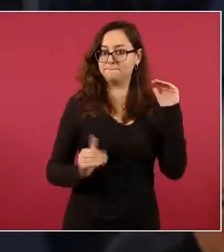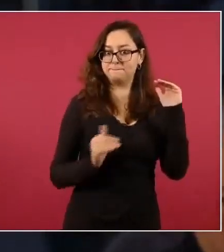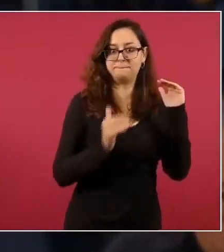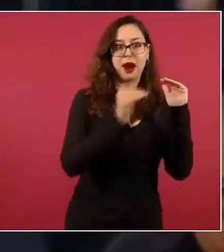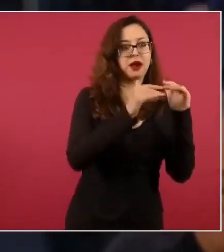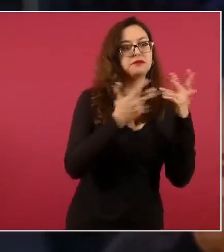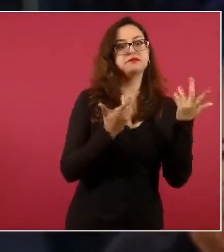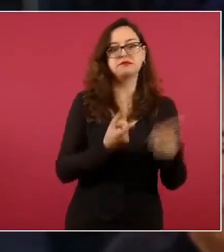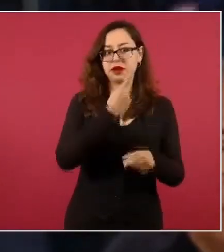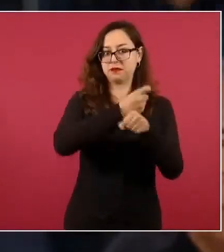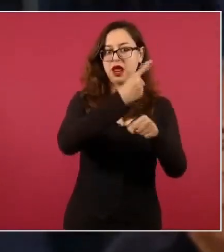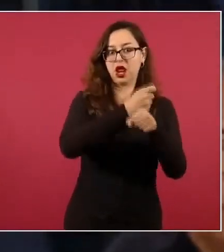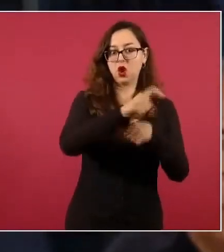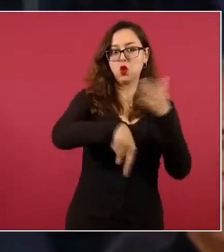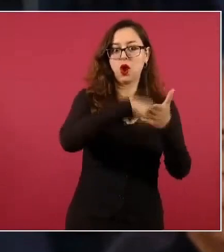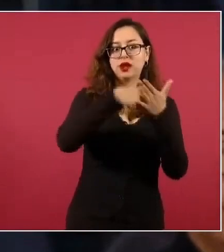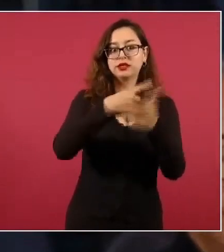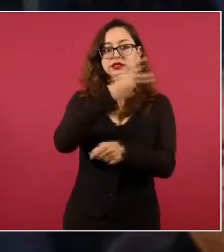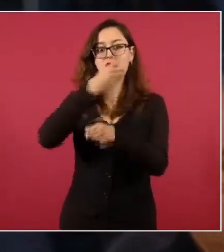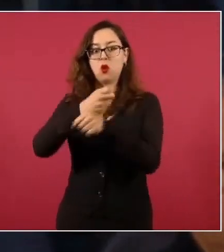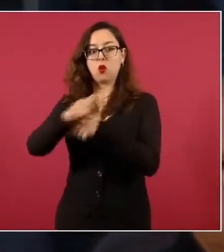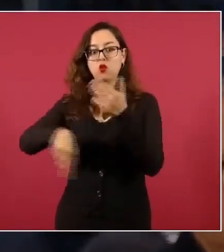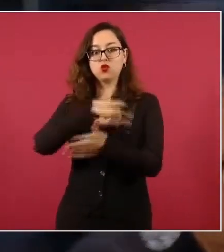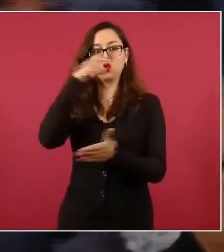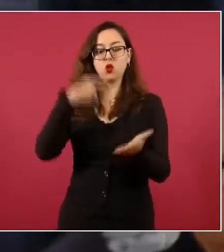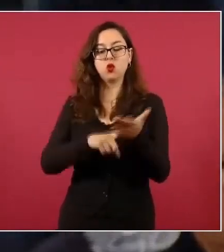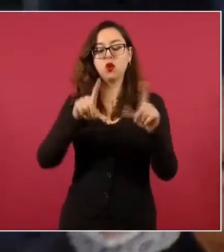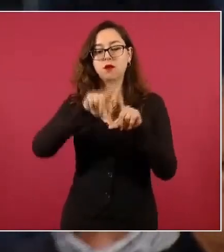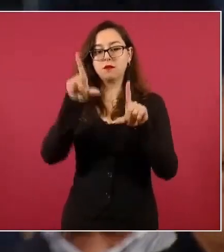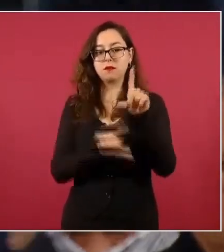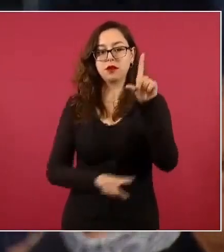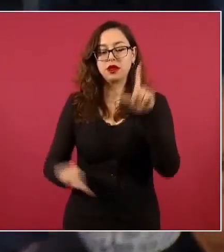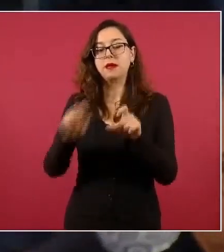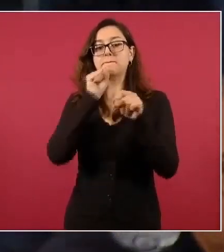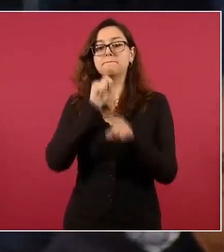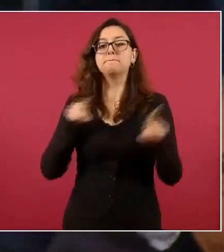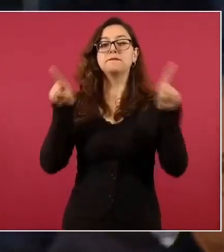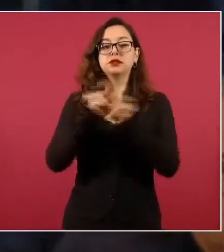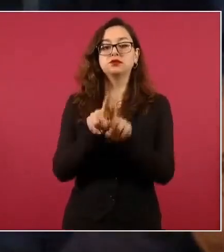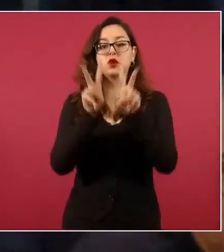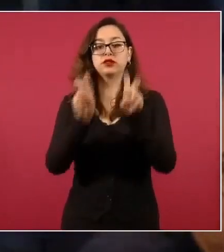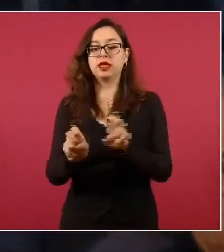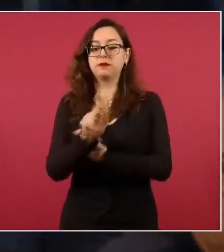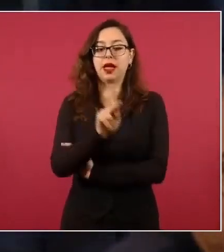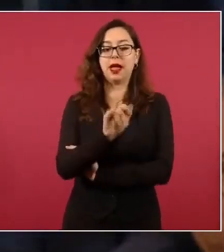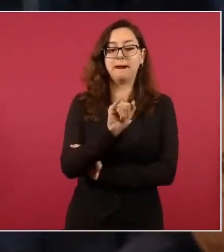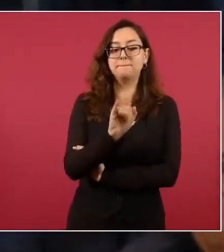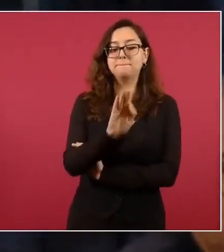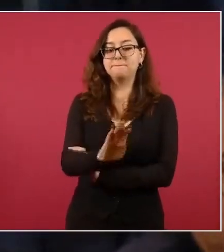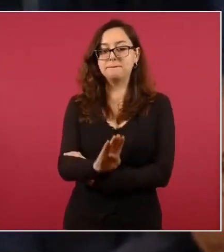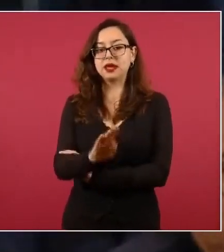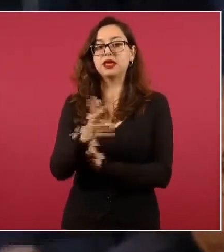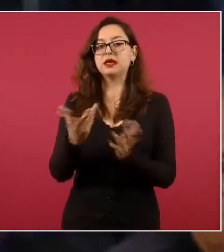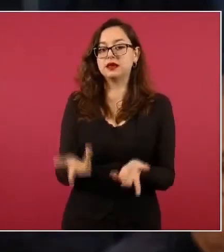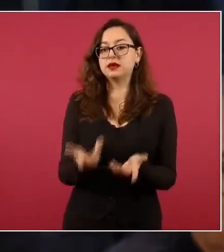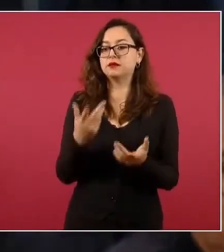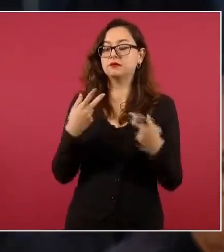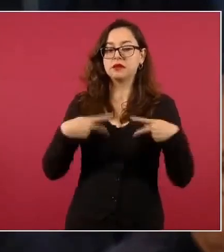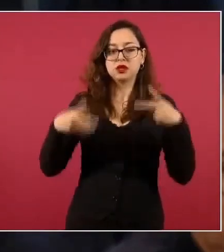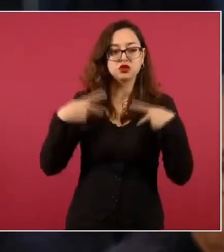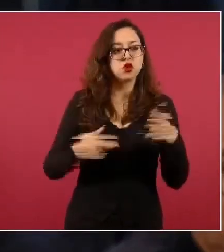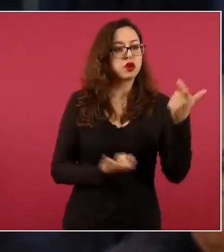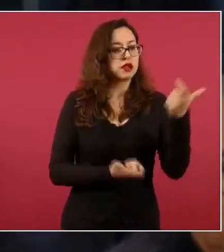Ciudades. Vía la brecha en el poder interno bruto por habitante y las regiones donde se concentran los segmentos de mayores